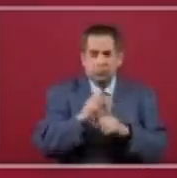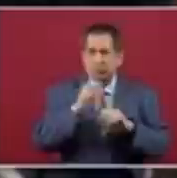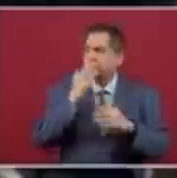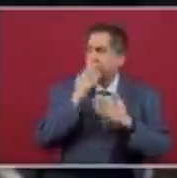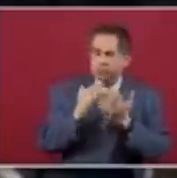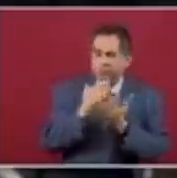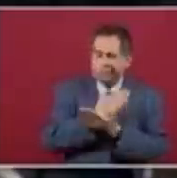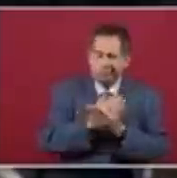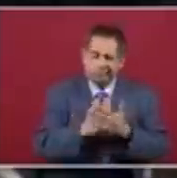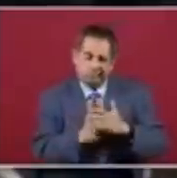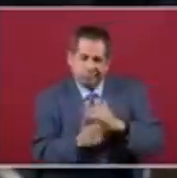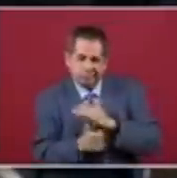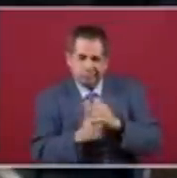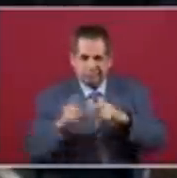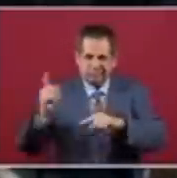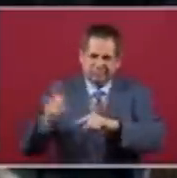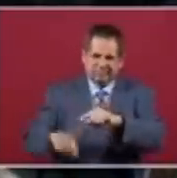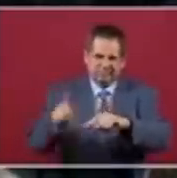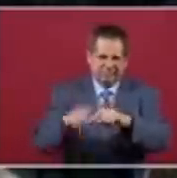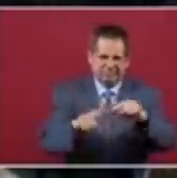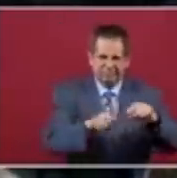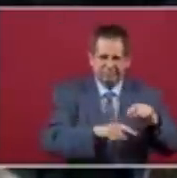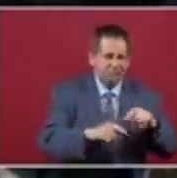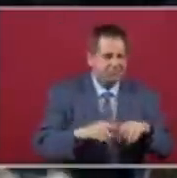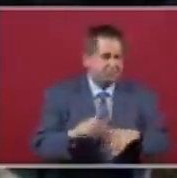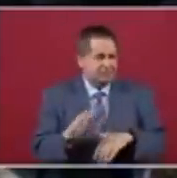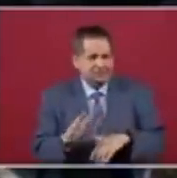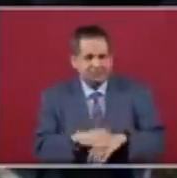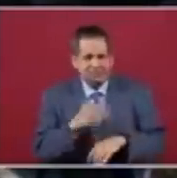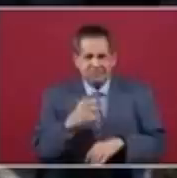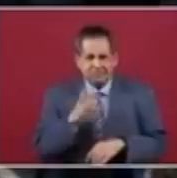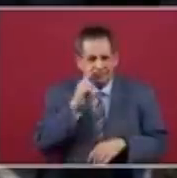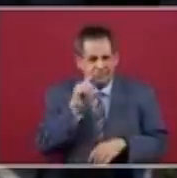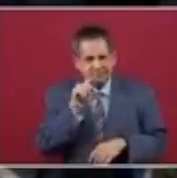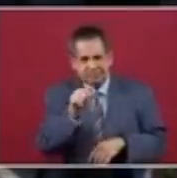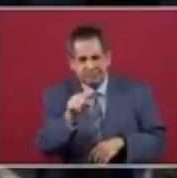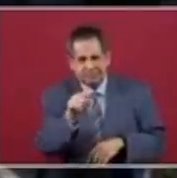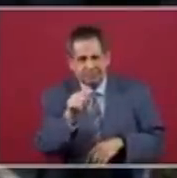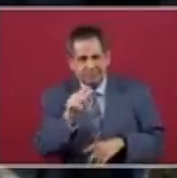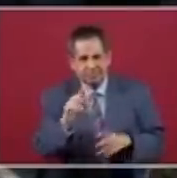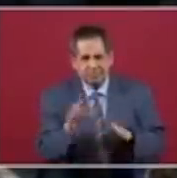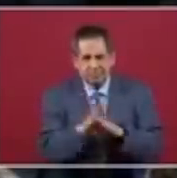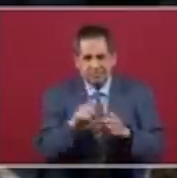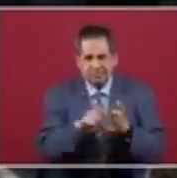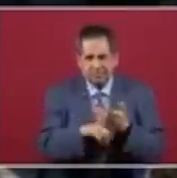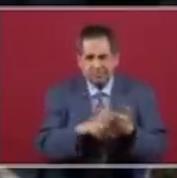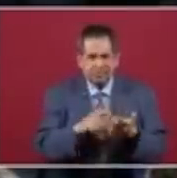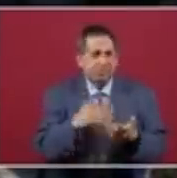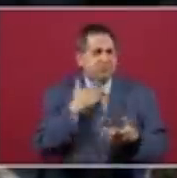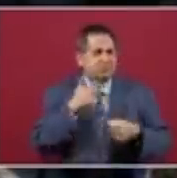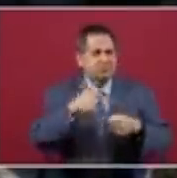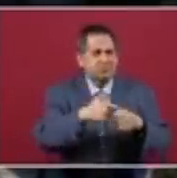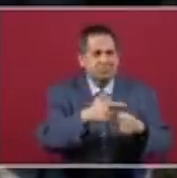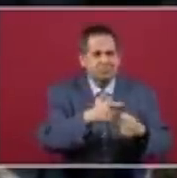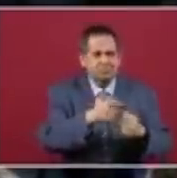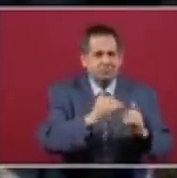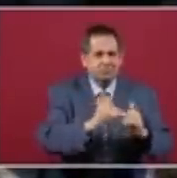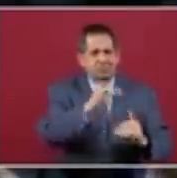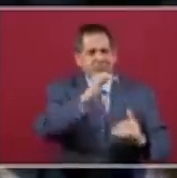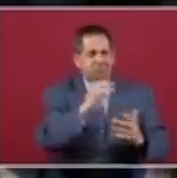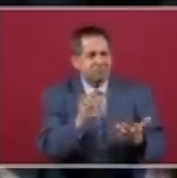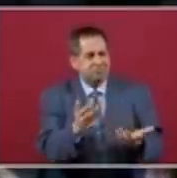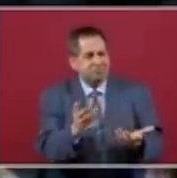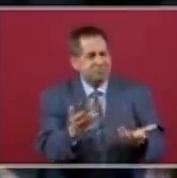corrupción, si está limpiando toda la cadena, ¿por qué para usted el incremento en el combustible, en la gasolina? La segunda,